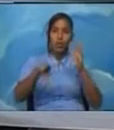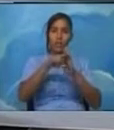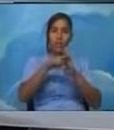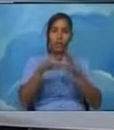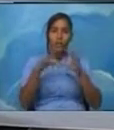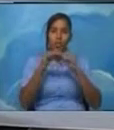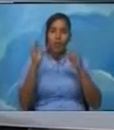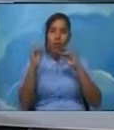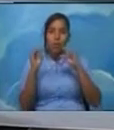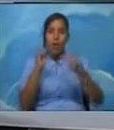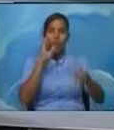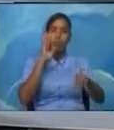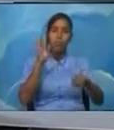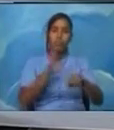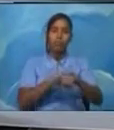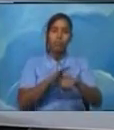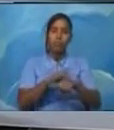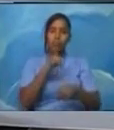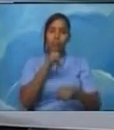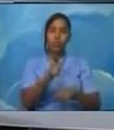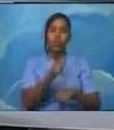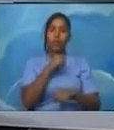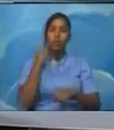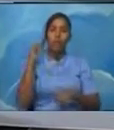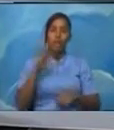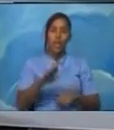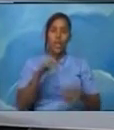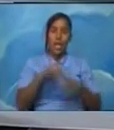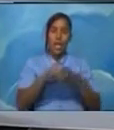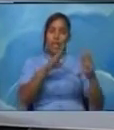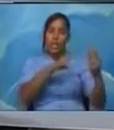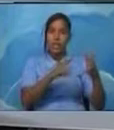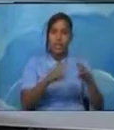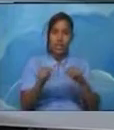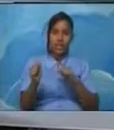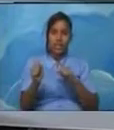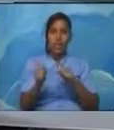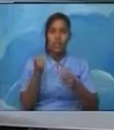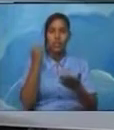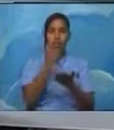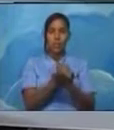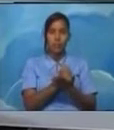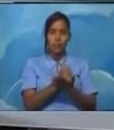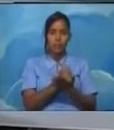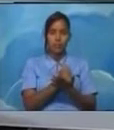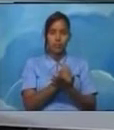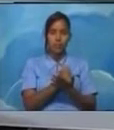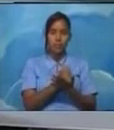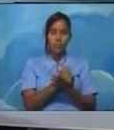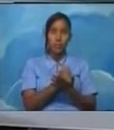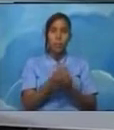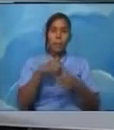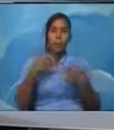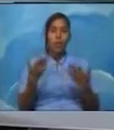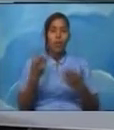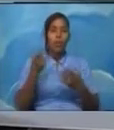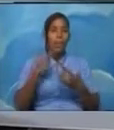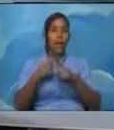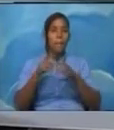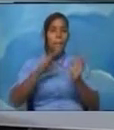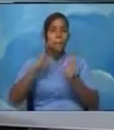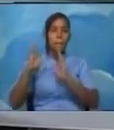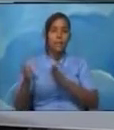absolutamente todos, perecieron en el desierto. Amén. Excepto.